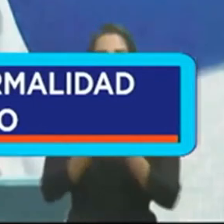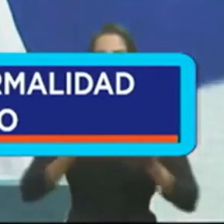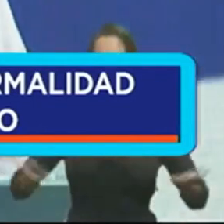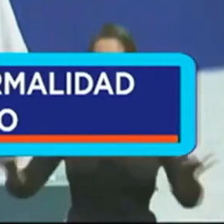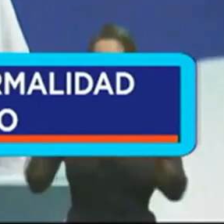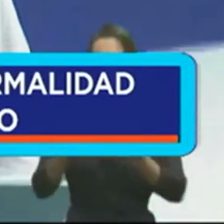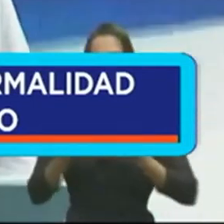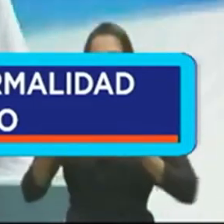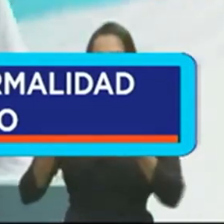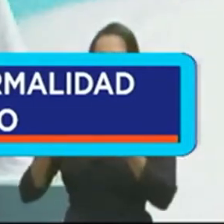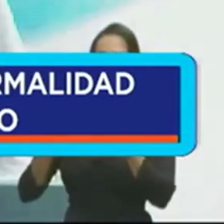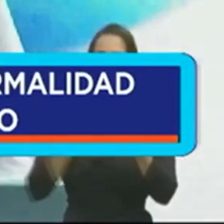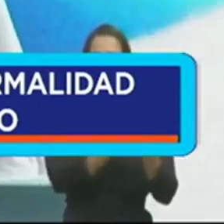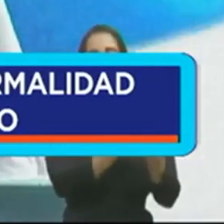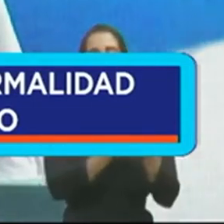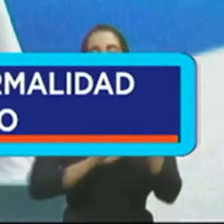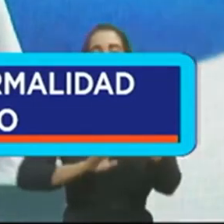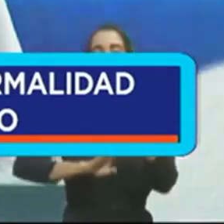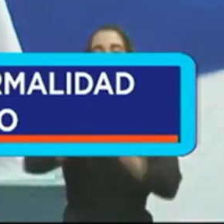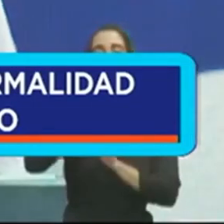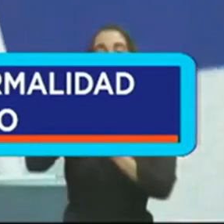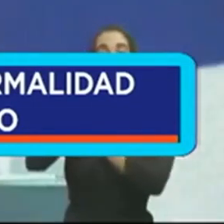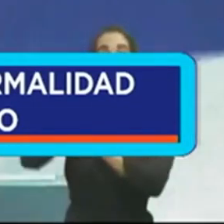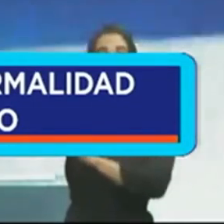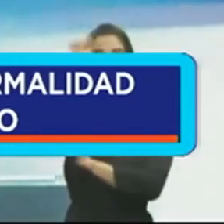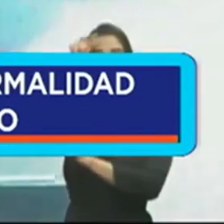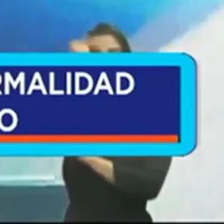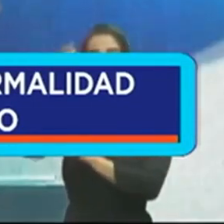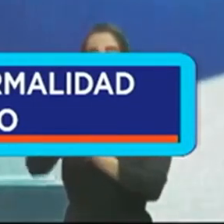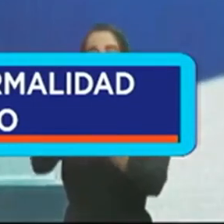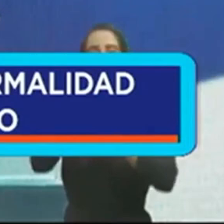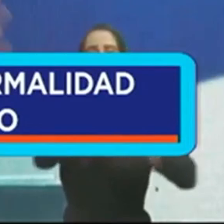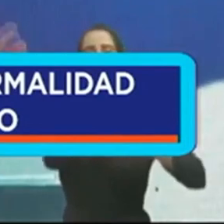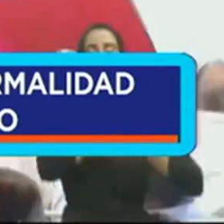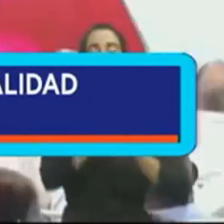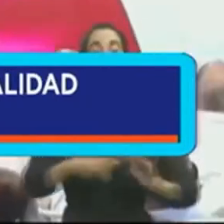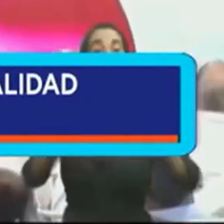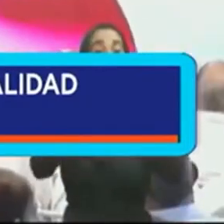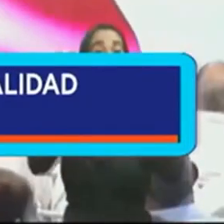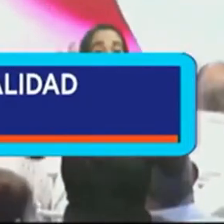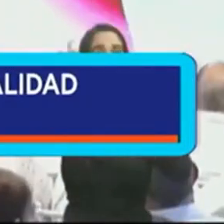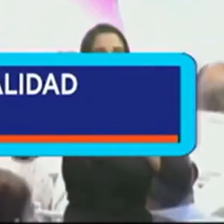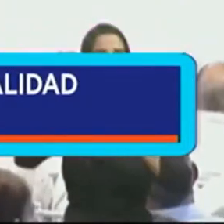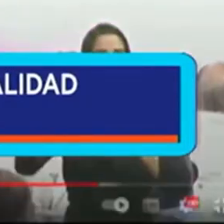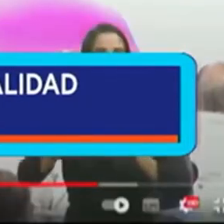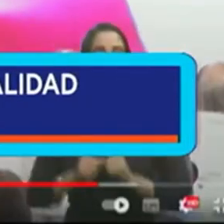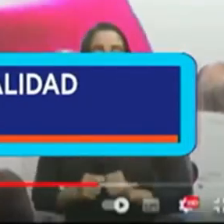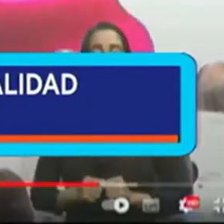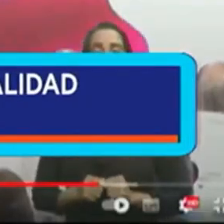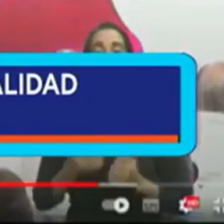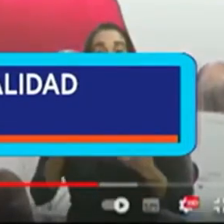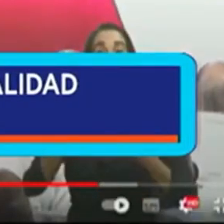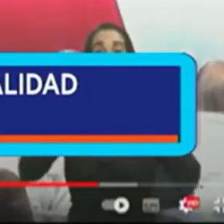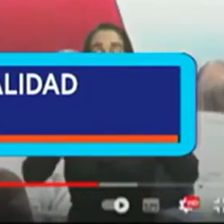darle un mayor impulso a las acciones que desarrollamos desde el gobierno en favor de quienes más la necesitan, con el